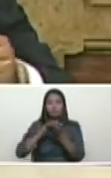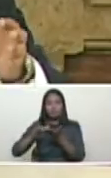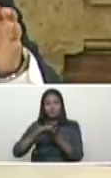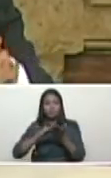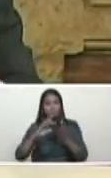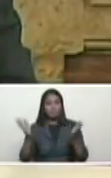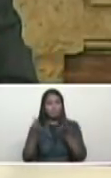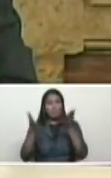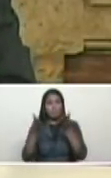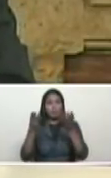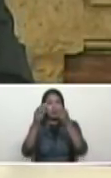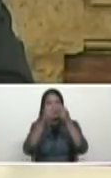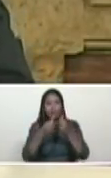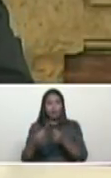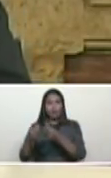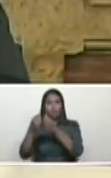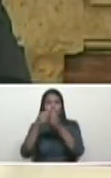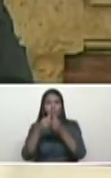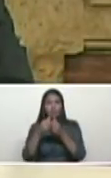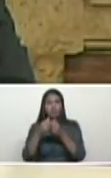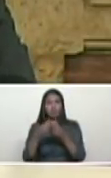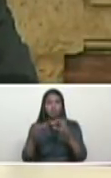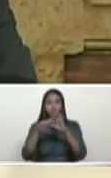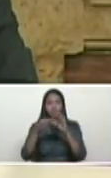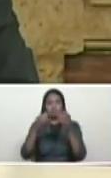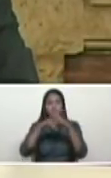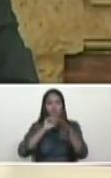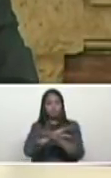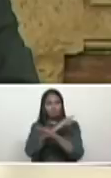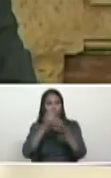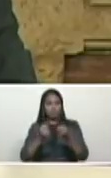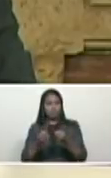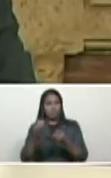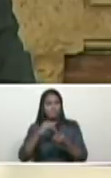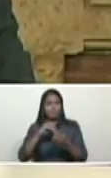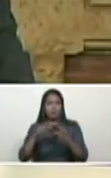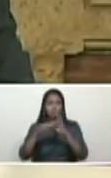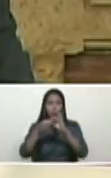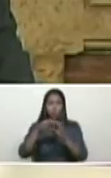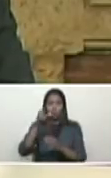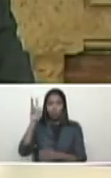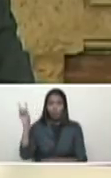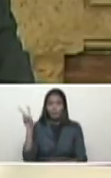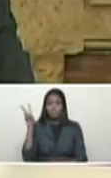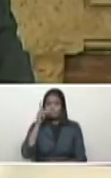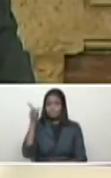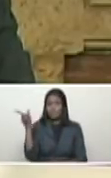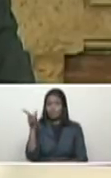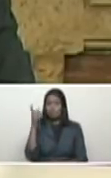prosperidad económica y de unión y fortalecimiento entre los venezolanos